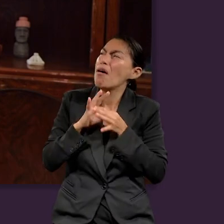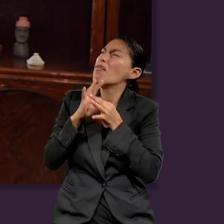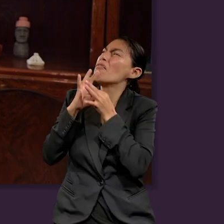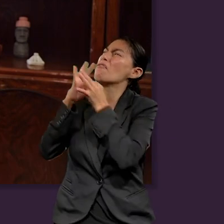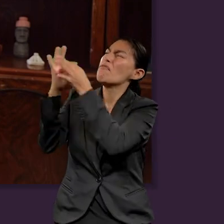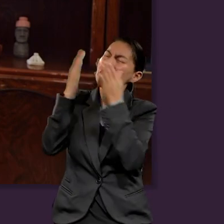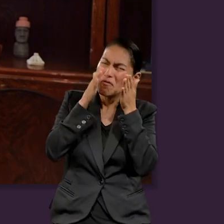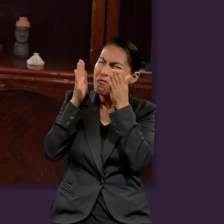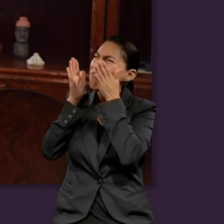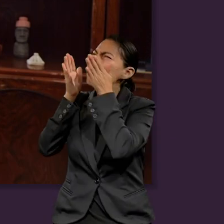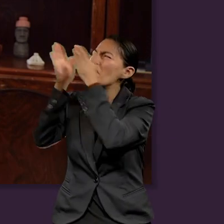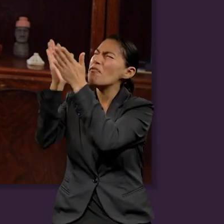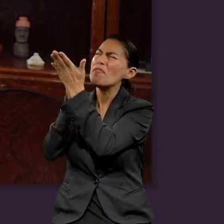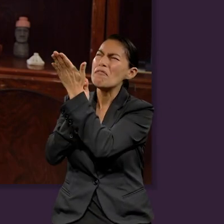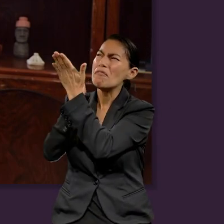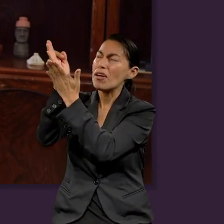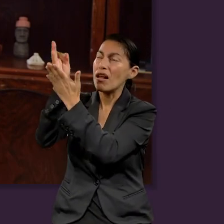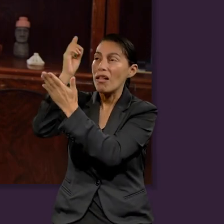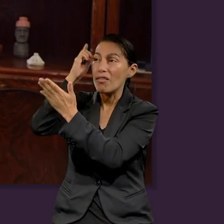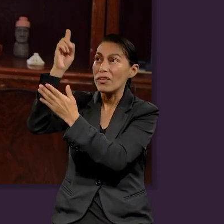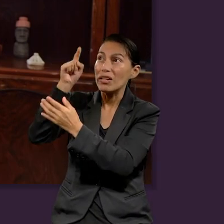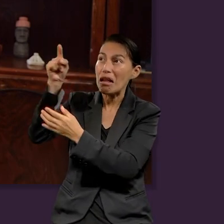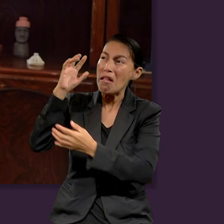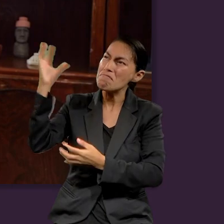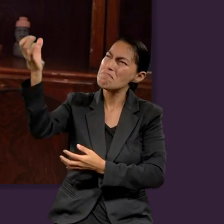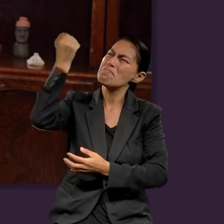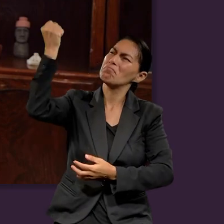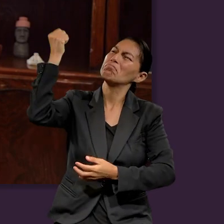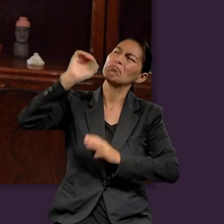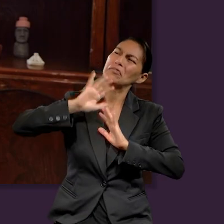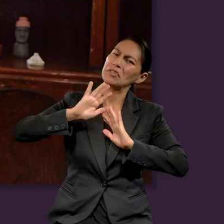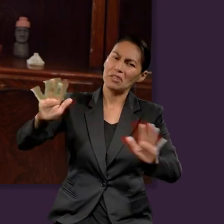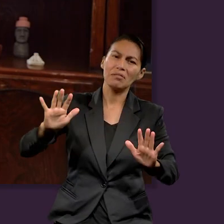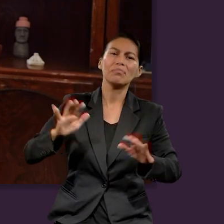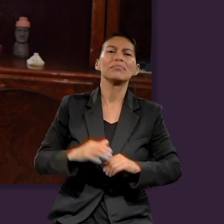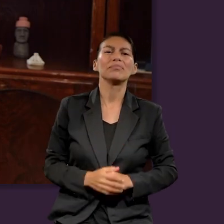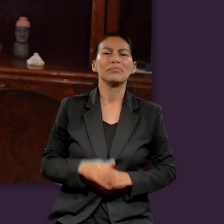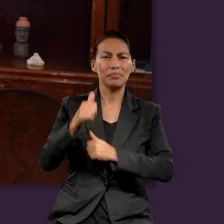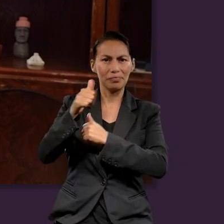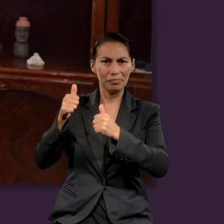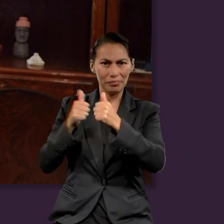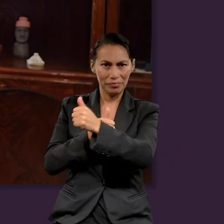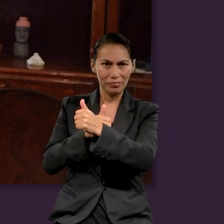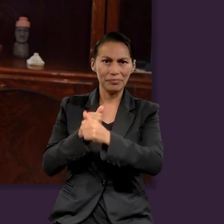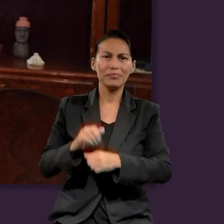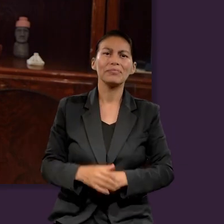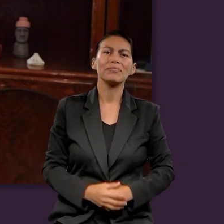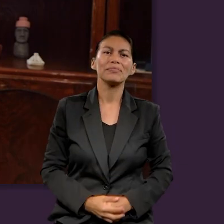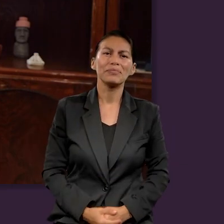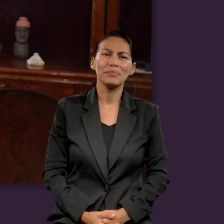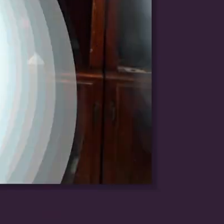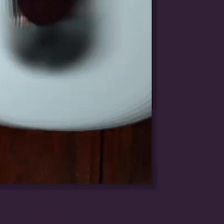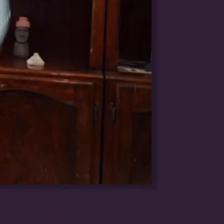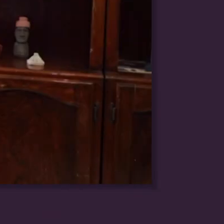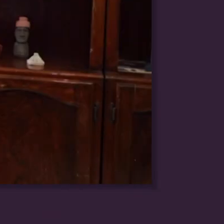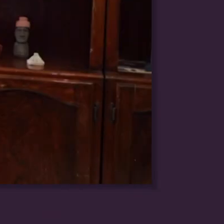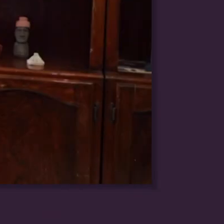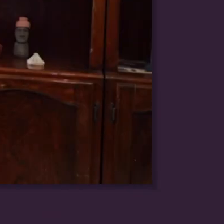nuestros ojos fijos en el autor y consumador de la fe el que ya ganó la victoria por nosotros